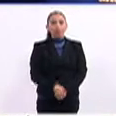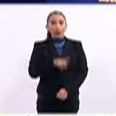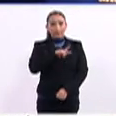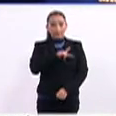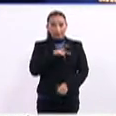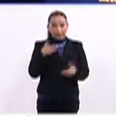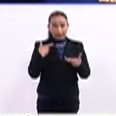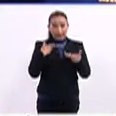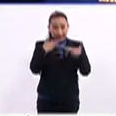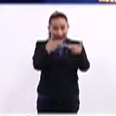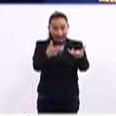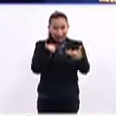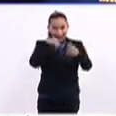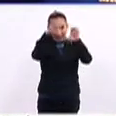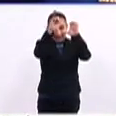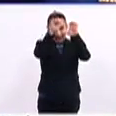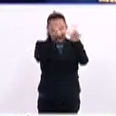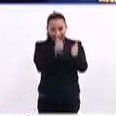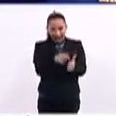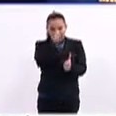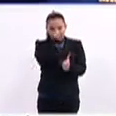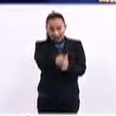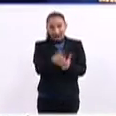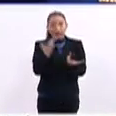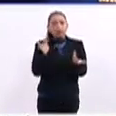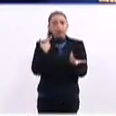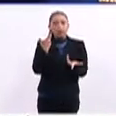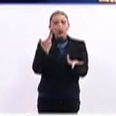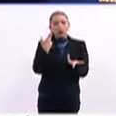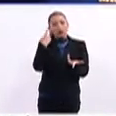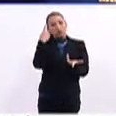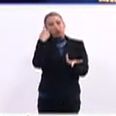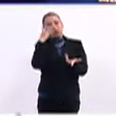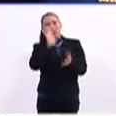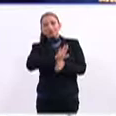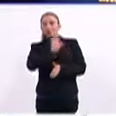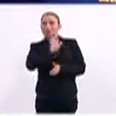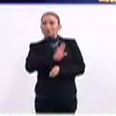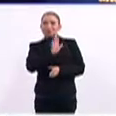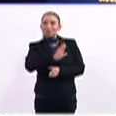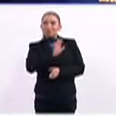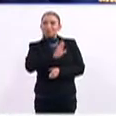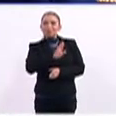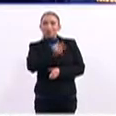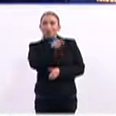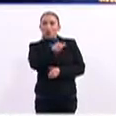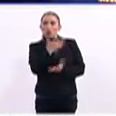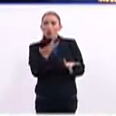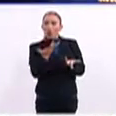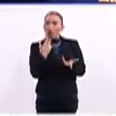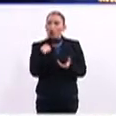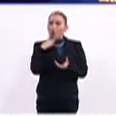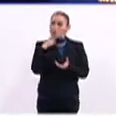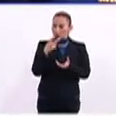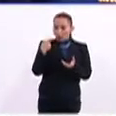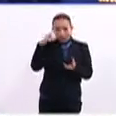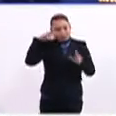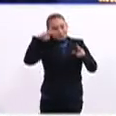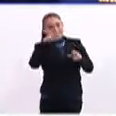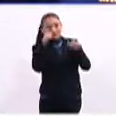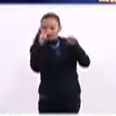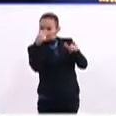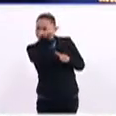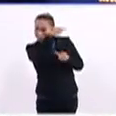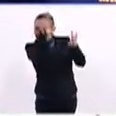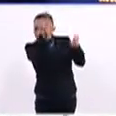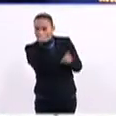en la vía pública sin duda son políticas. Son una especie de levantamiento de voz sobre de